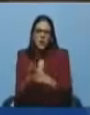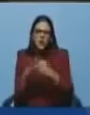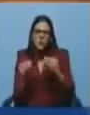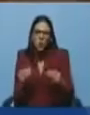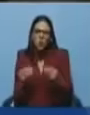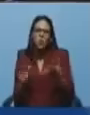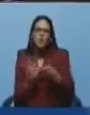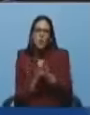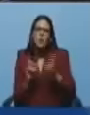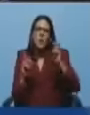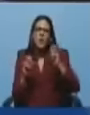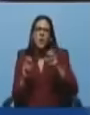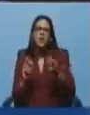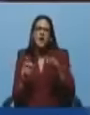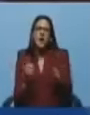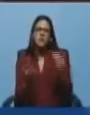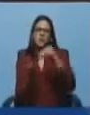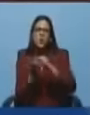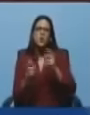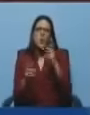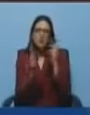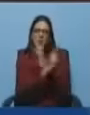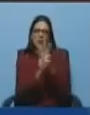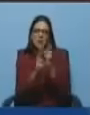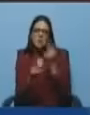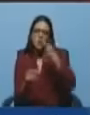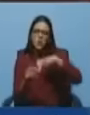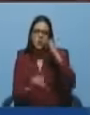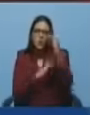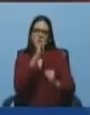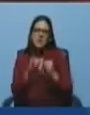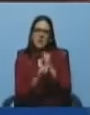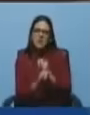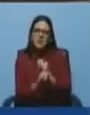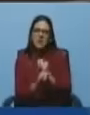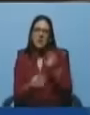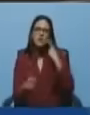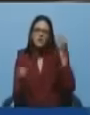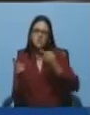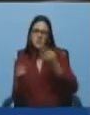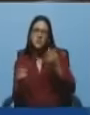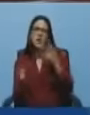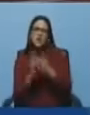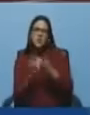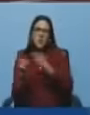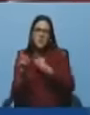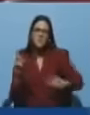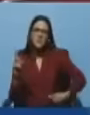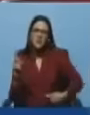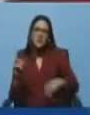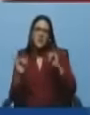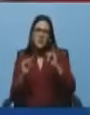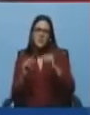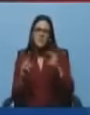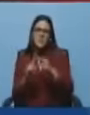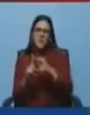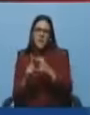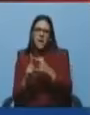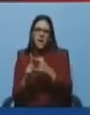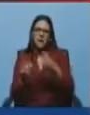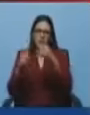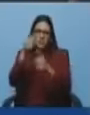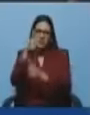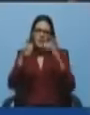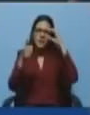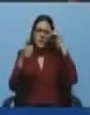esta nueva era, este nuevo relacionamiento internacional del que ya hablaba la vicepresidenta ejecutiva de la República,